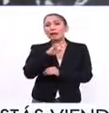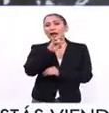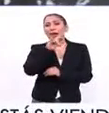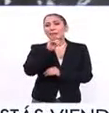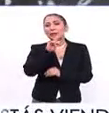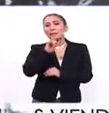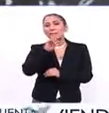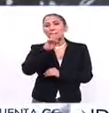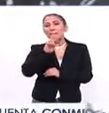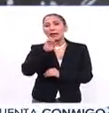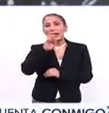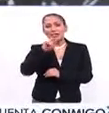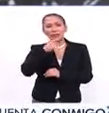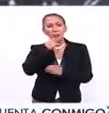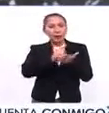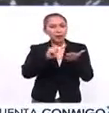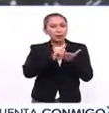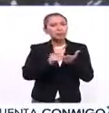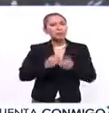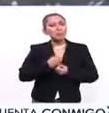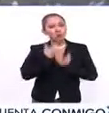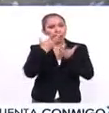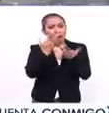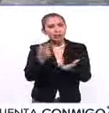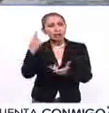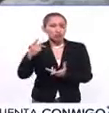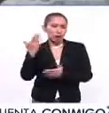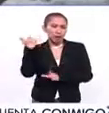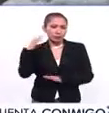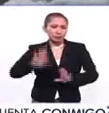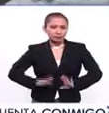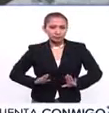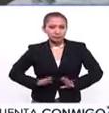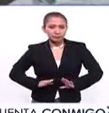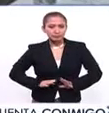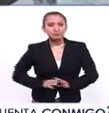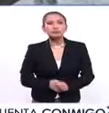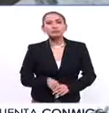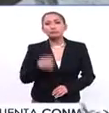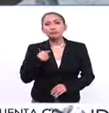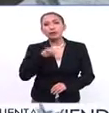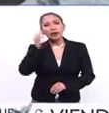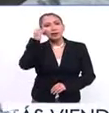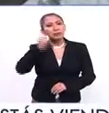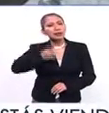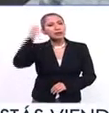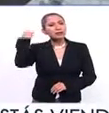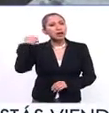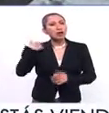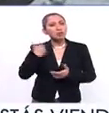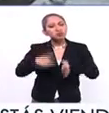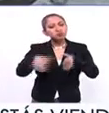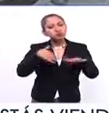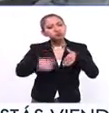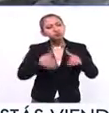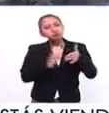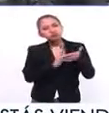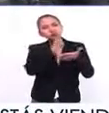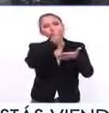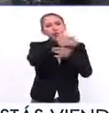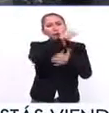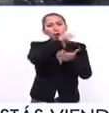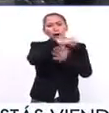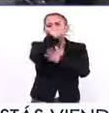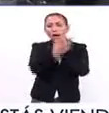Peret, ensayista, poeta y su entonces pareja. Atrás quedaron su cruce a pie por los Pirineos,